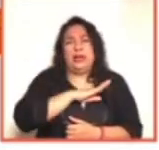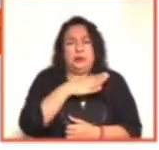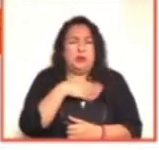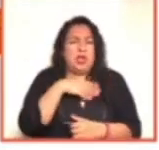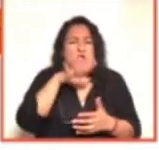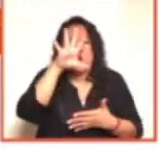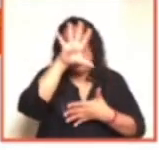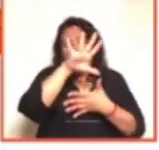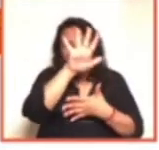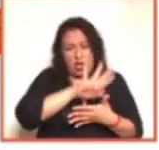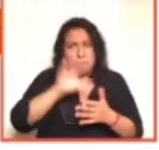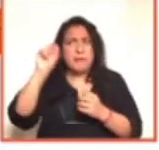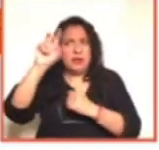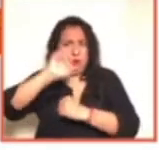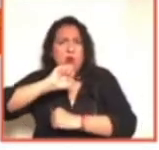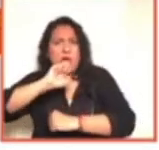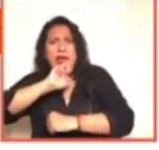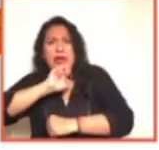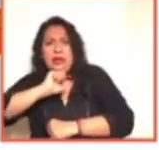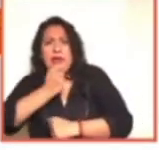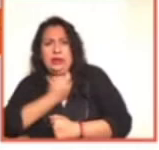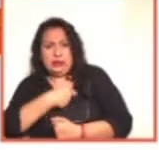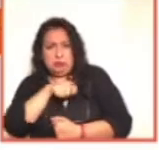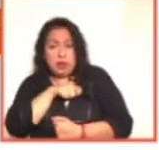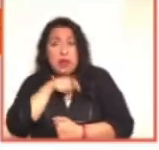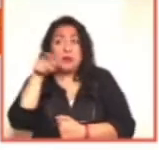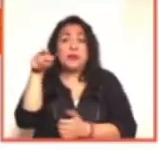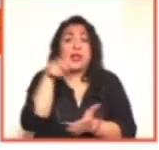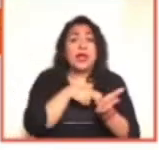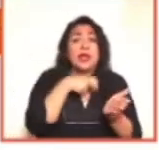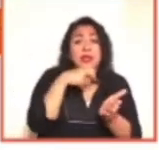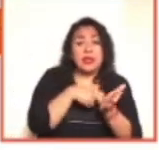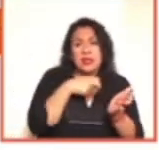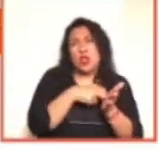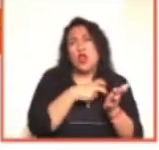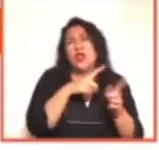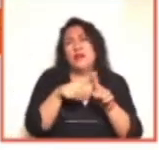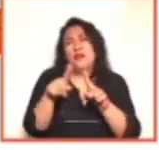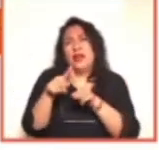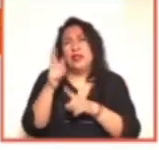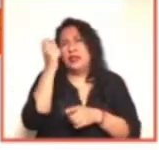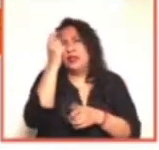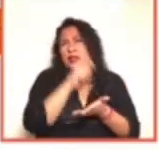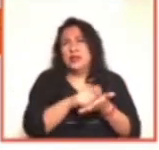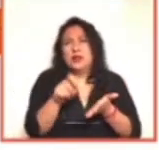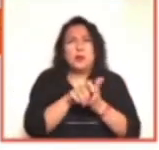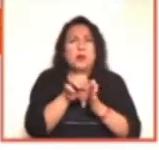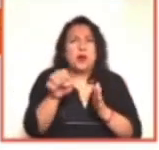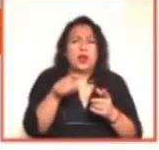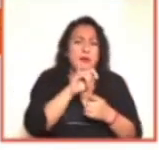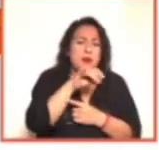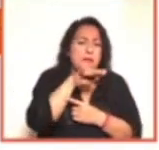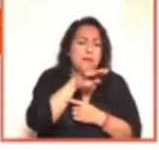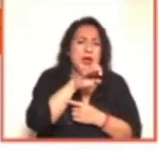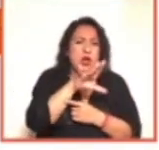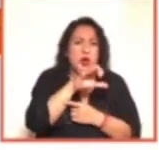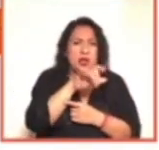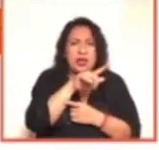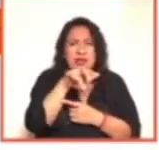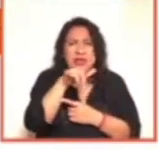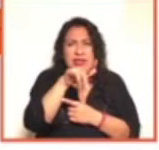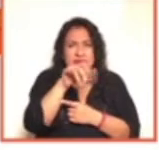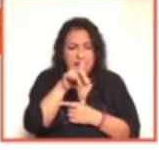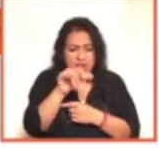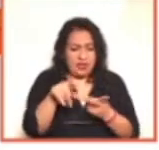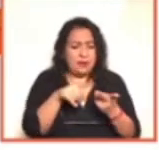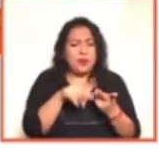también de España, y él editó entre otros escritores como por ejemplo Imanol Canellada,